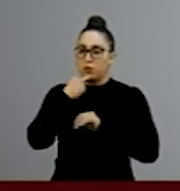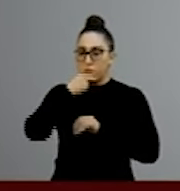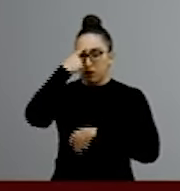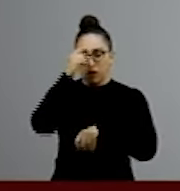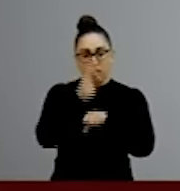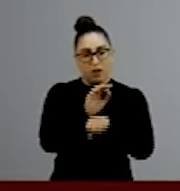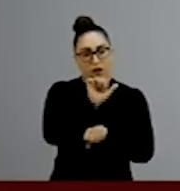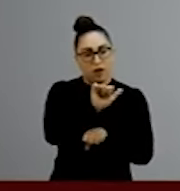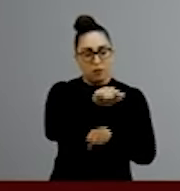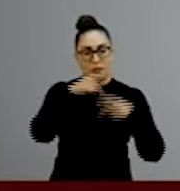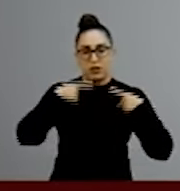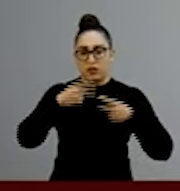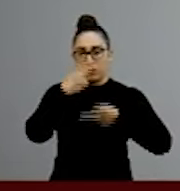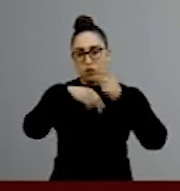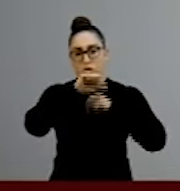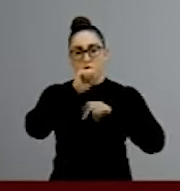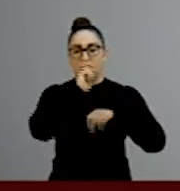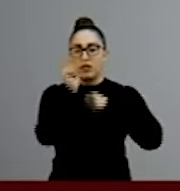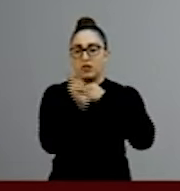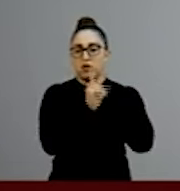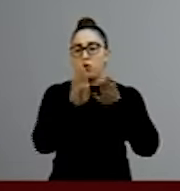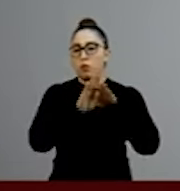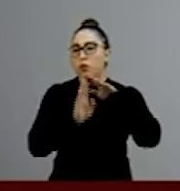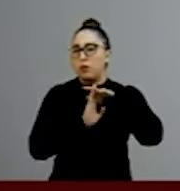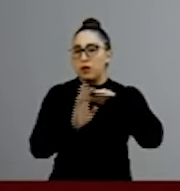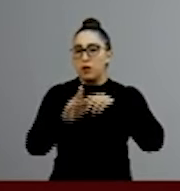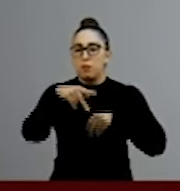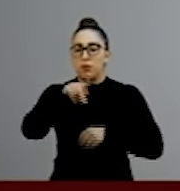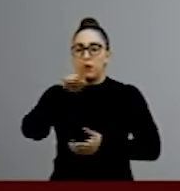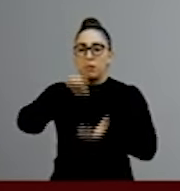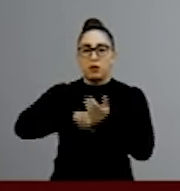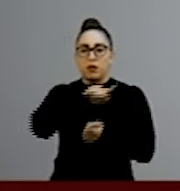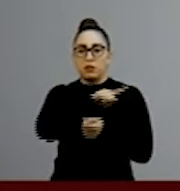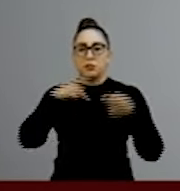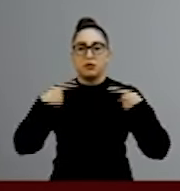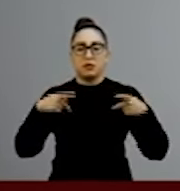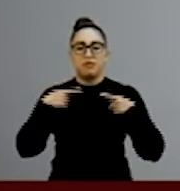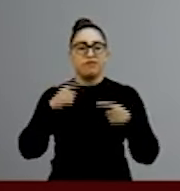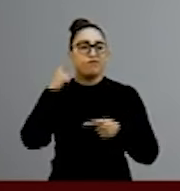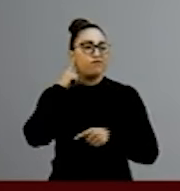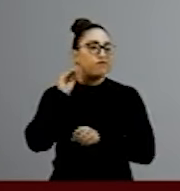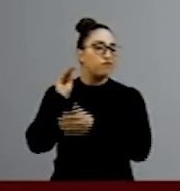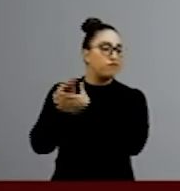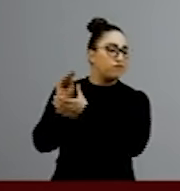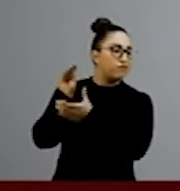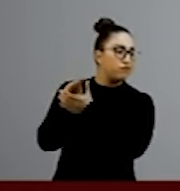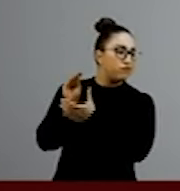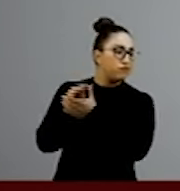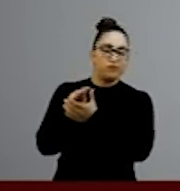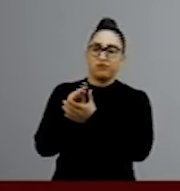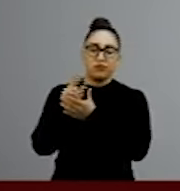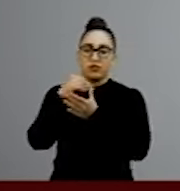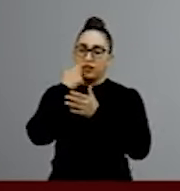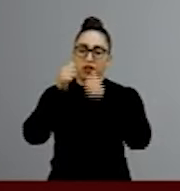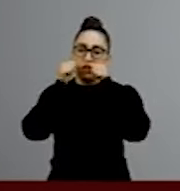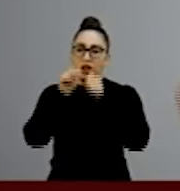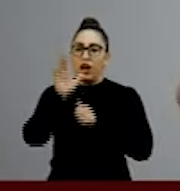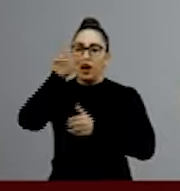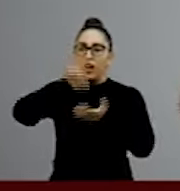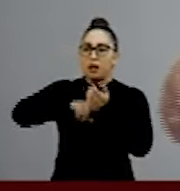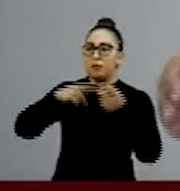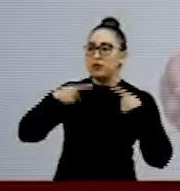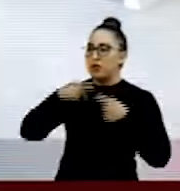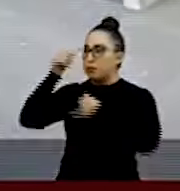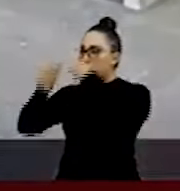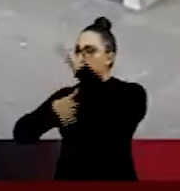migratoria. Pero hay oídos sordos a ese reclamo, no parece existir la